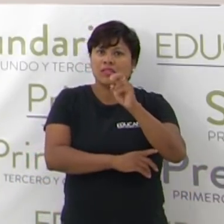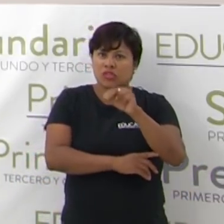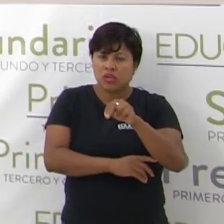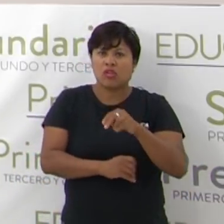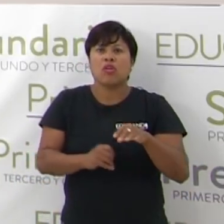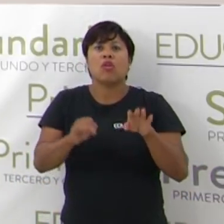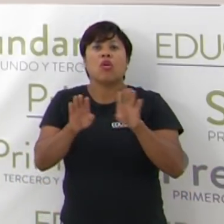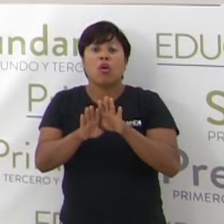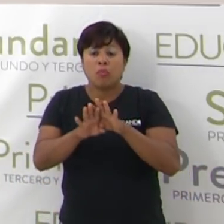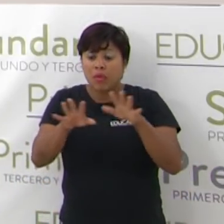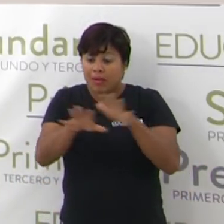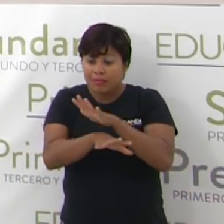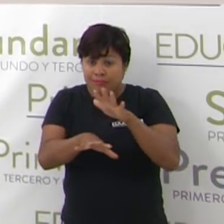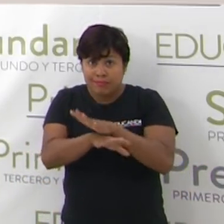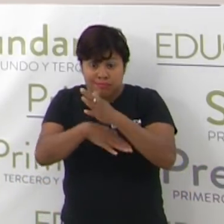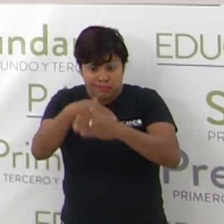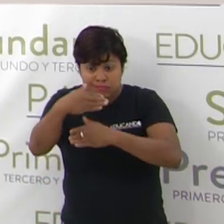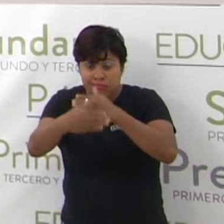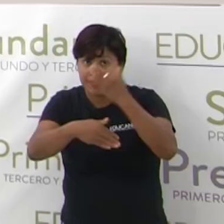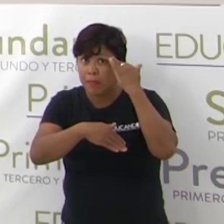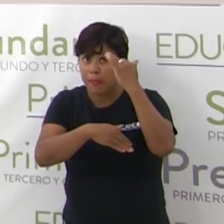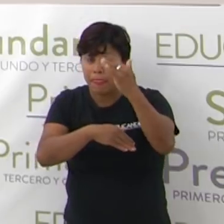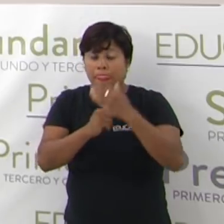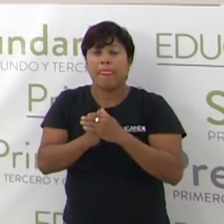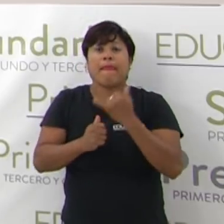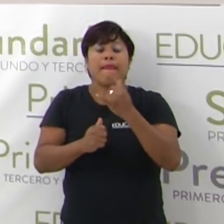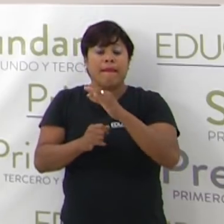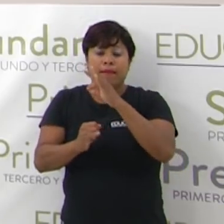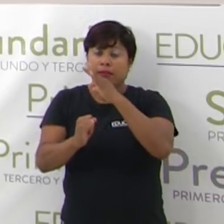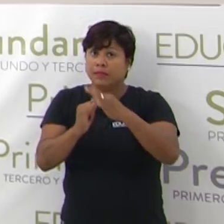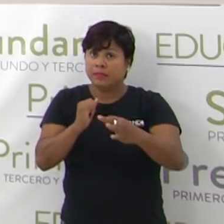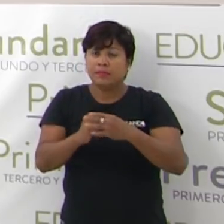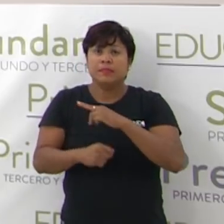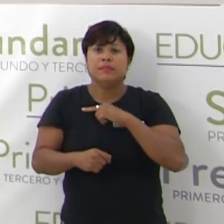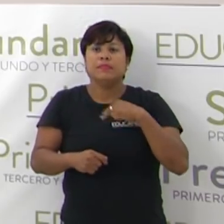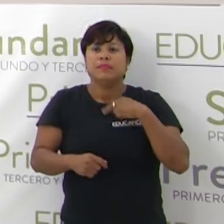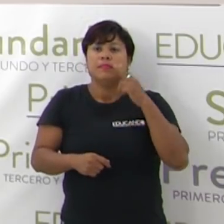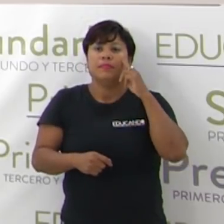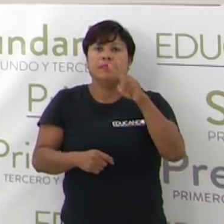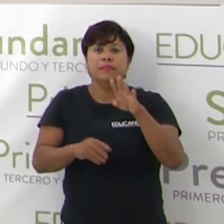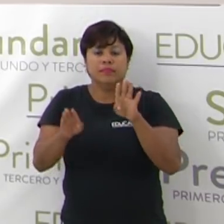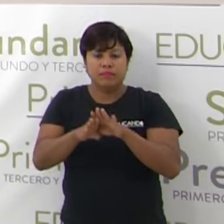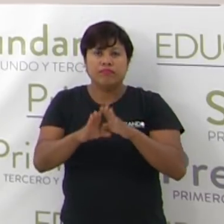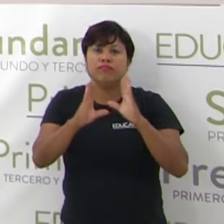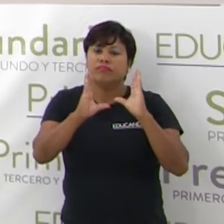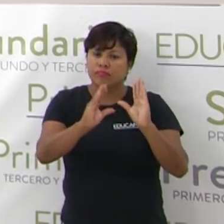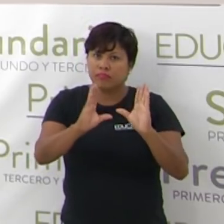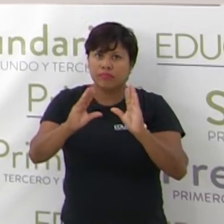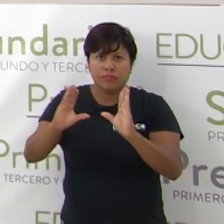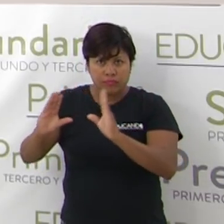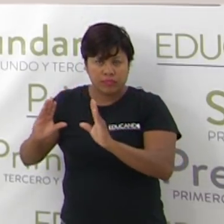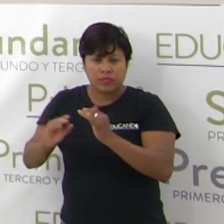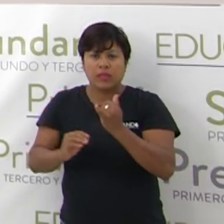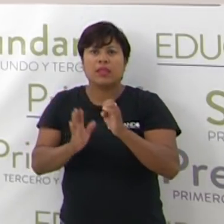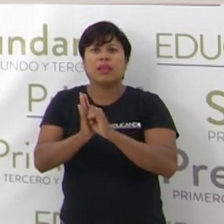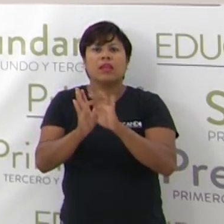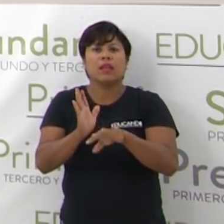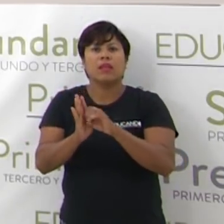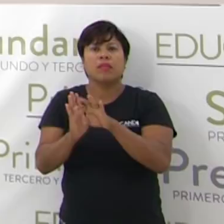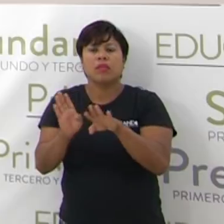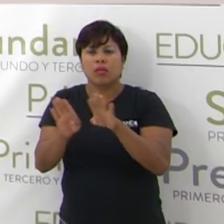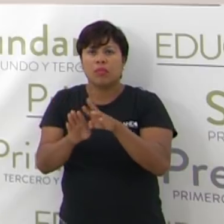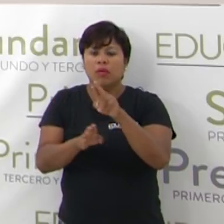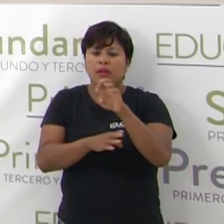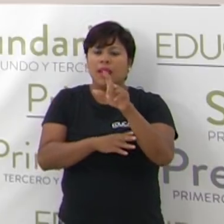cómo ha evolucionado la narración y finalmente vamos a darles orientaciones y un ejemplo de un